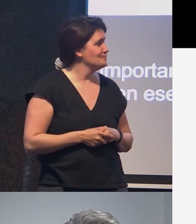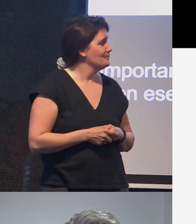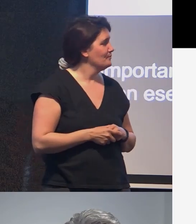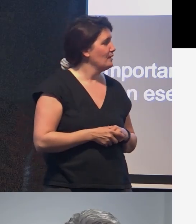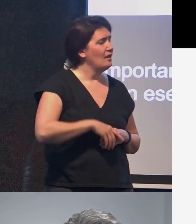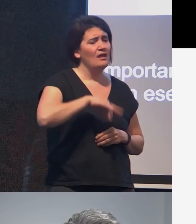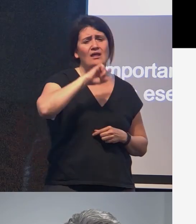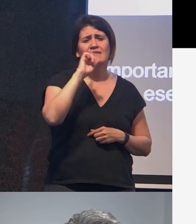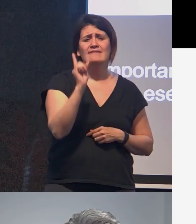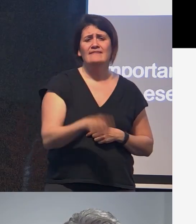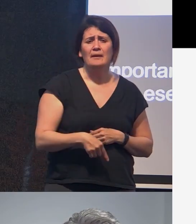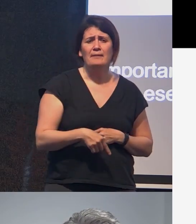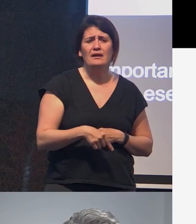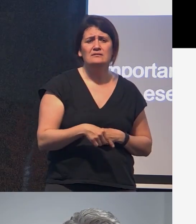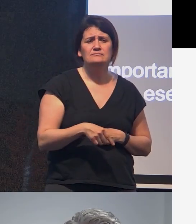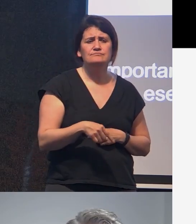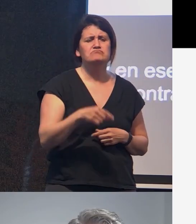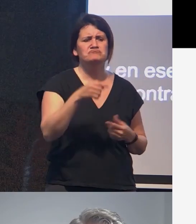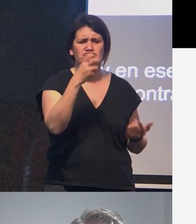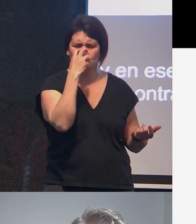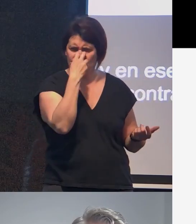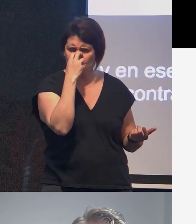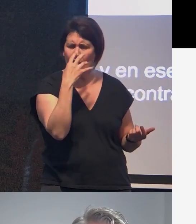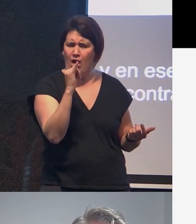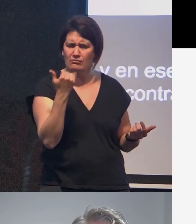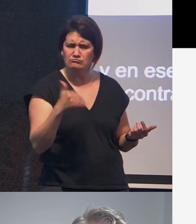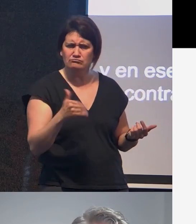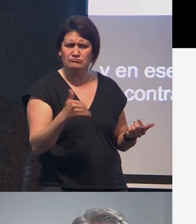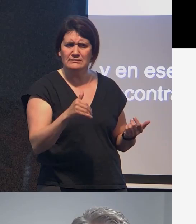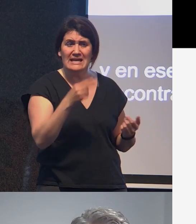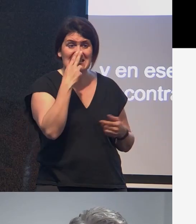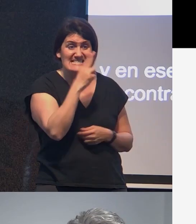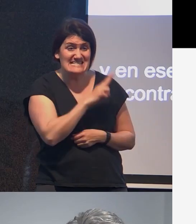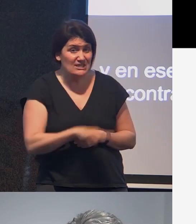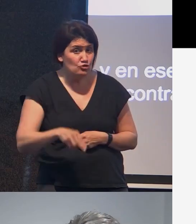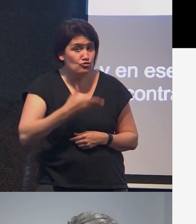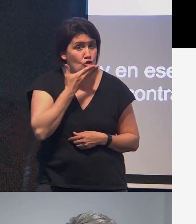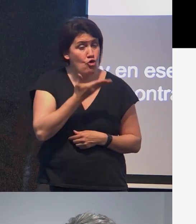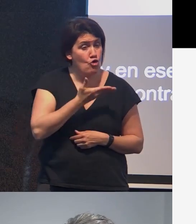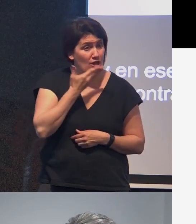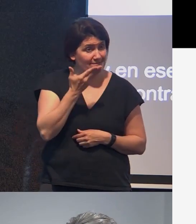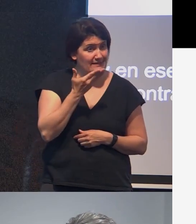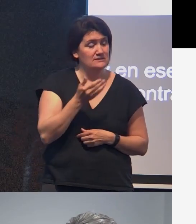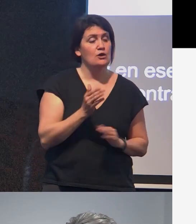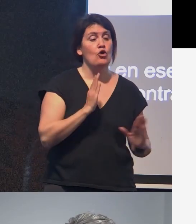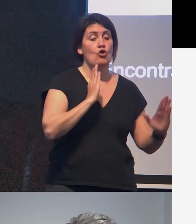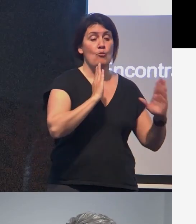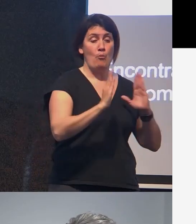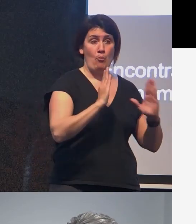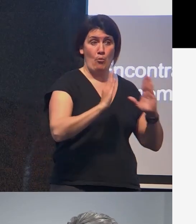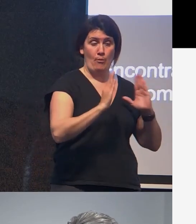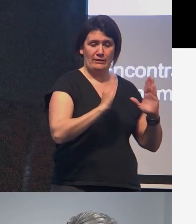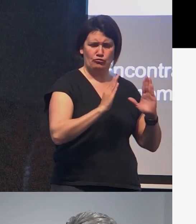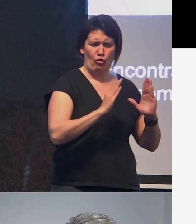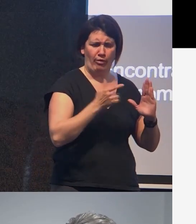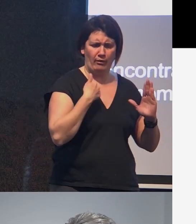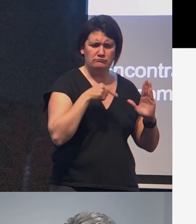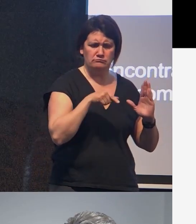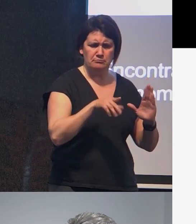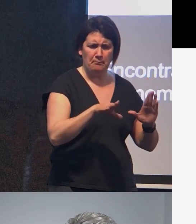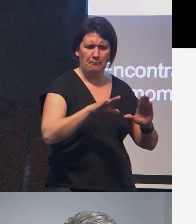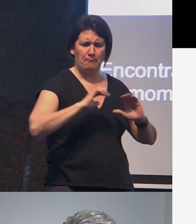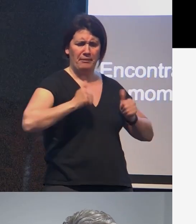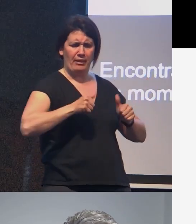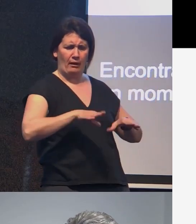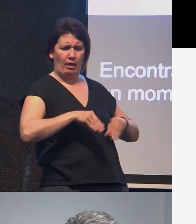También encontramos un fenómeno muy curioso. Los niños oyentes, en un momento de su adquisición,